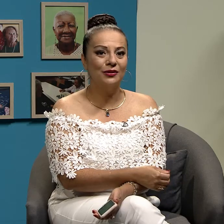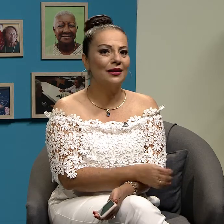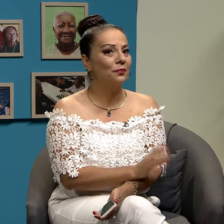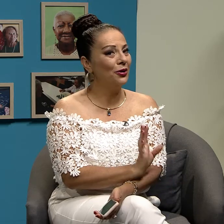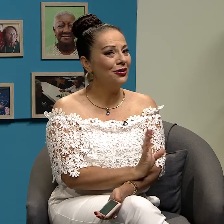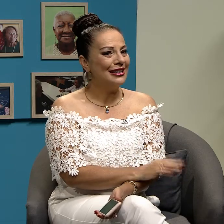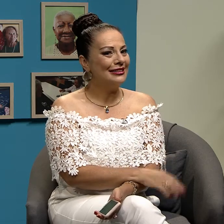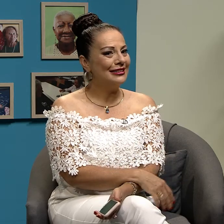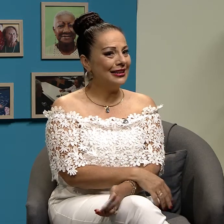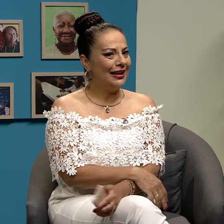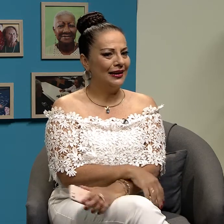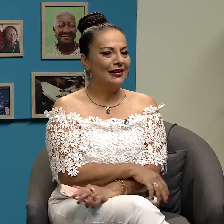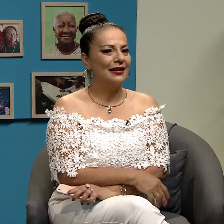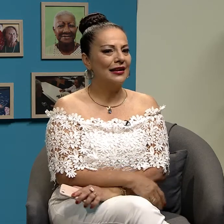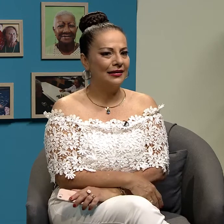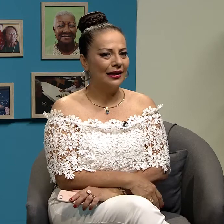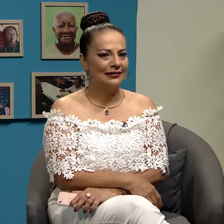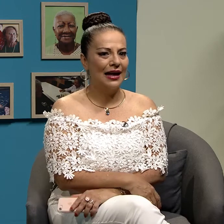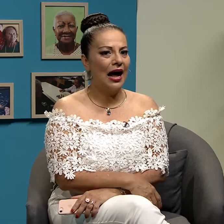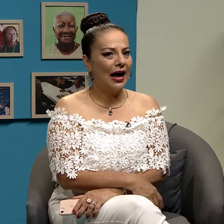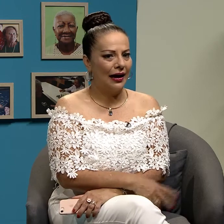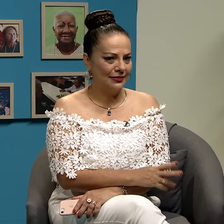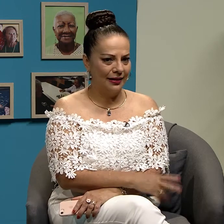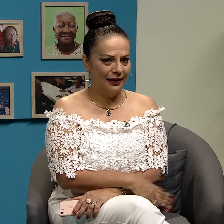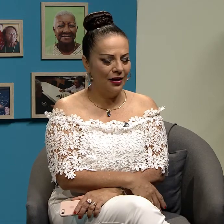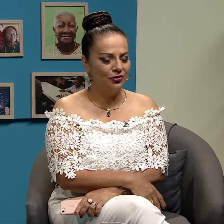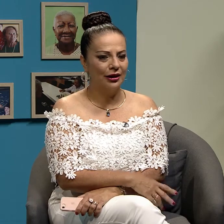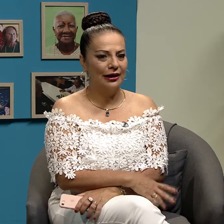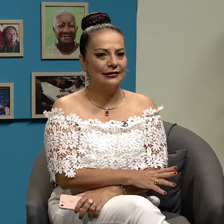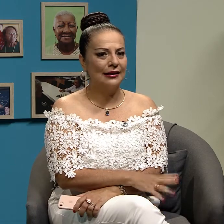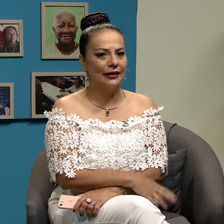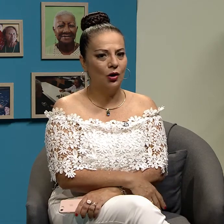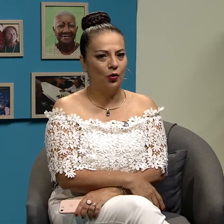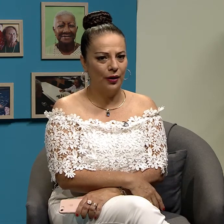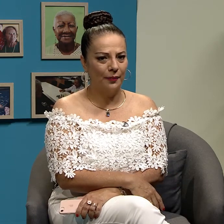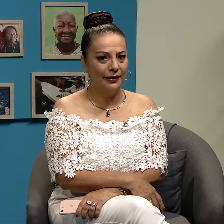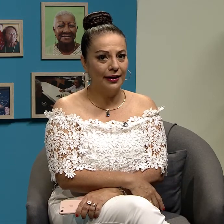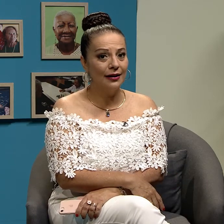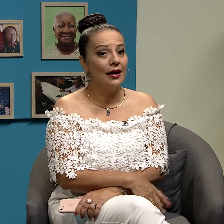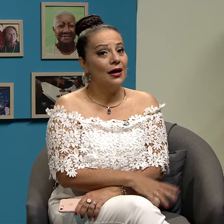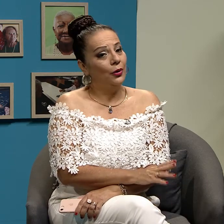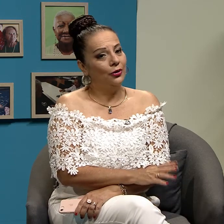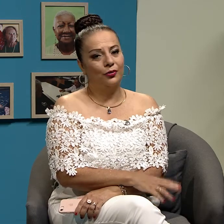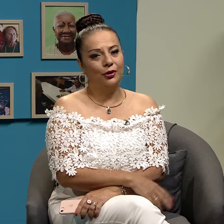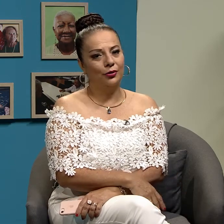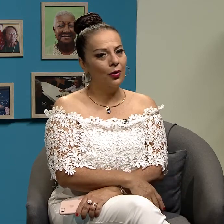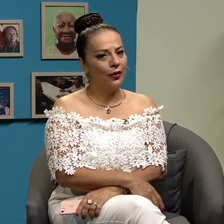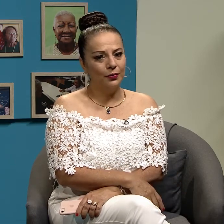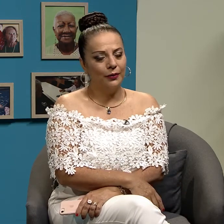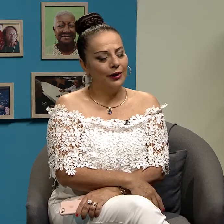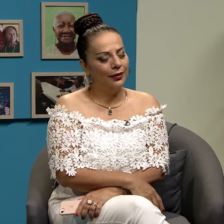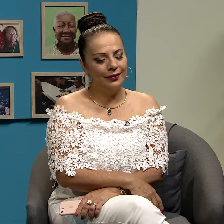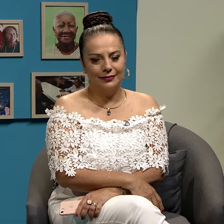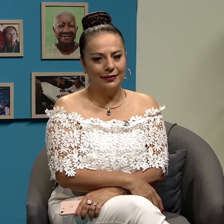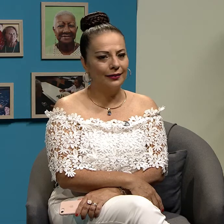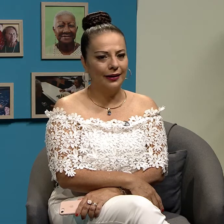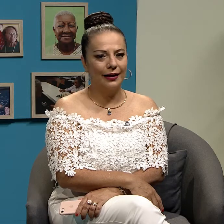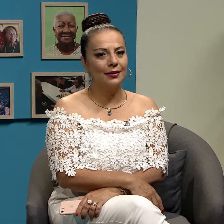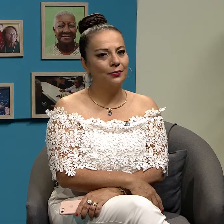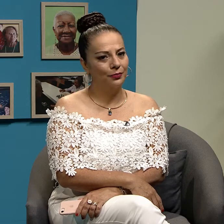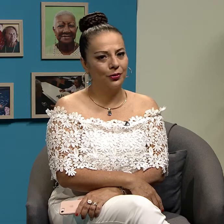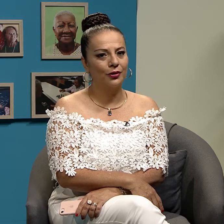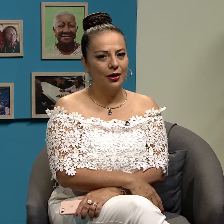bonitas, útiles, pero sin tener que salir de casa a gastar dinero, sin tener que salir a comprar materiales. Bueno, y sobre todo ahora es porque no hay que